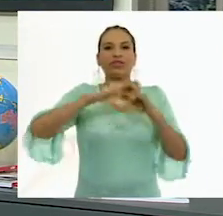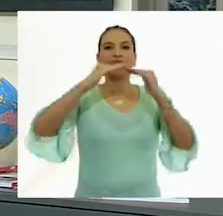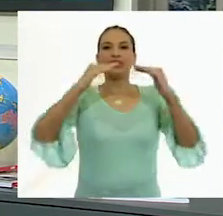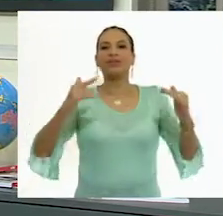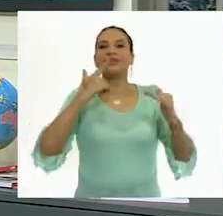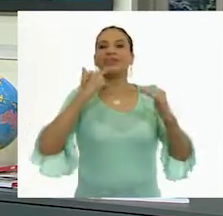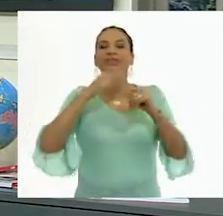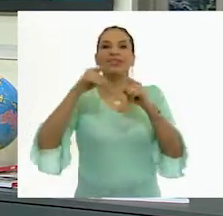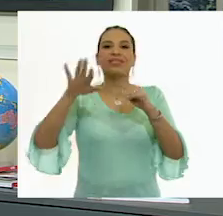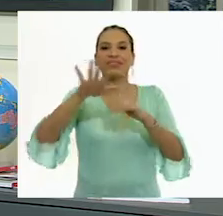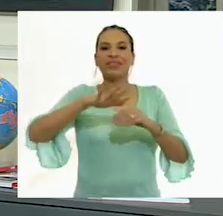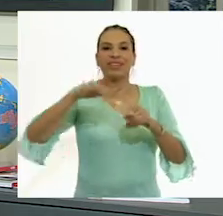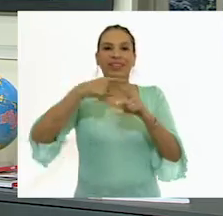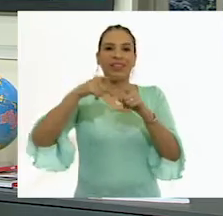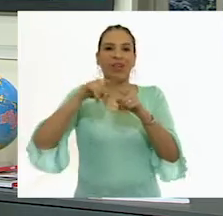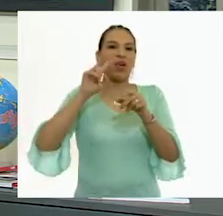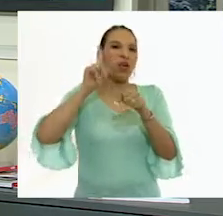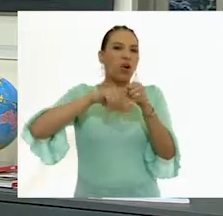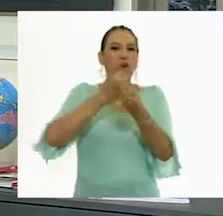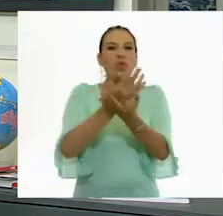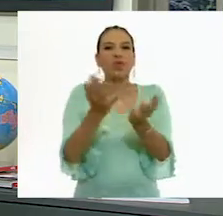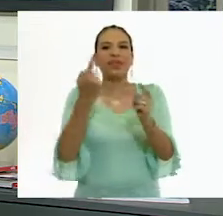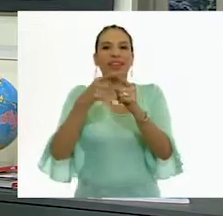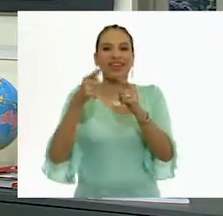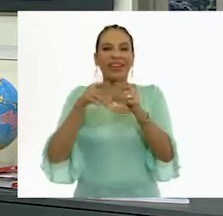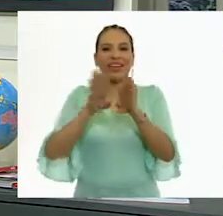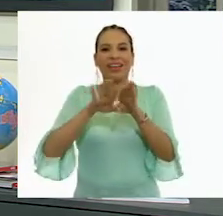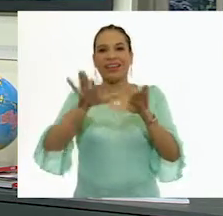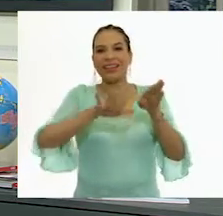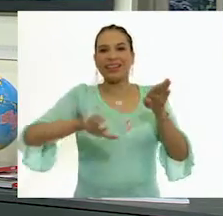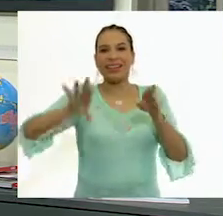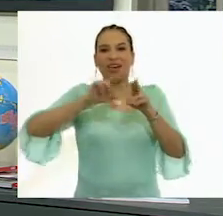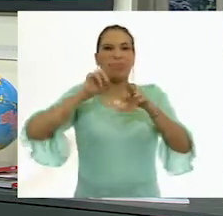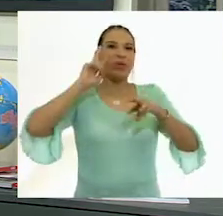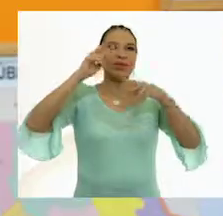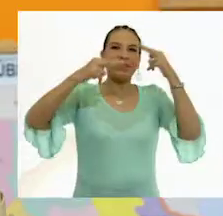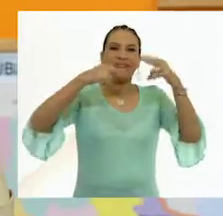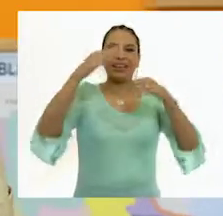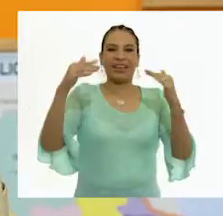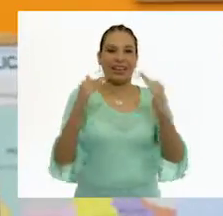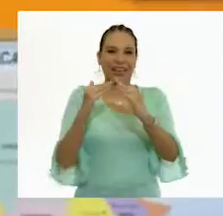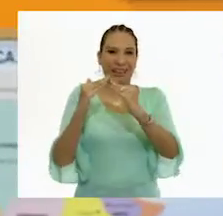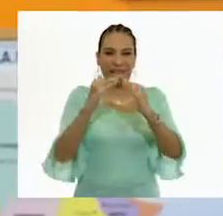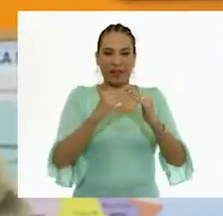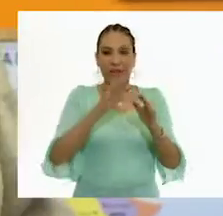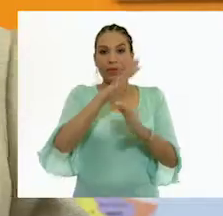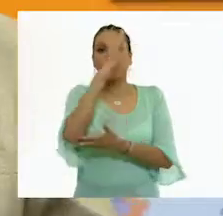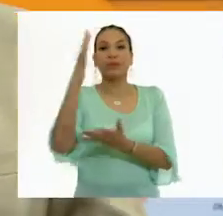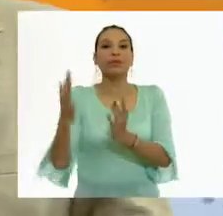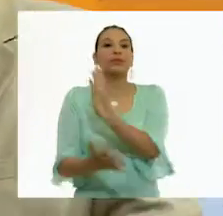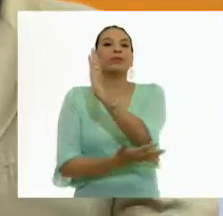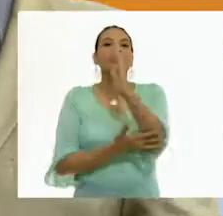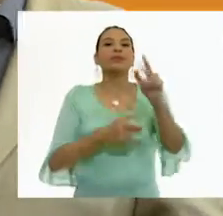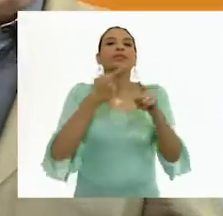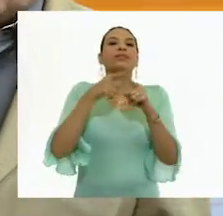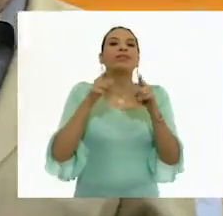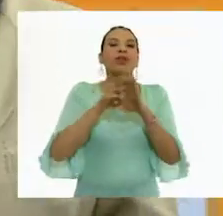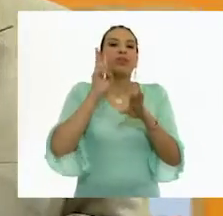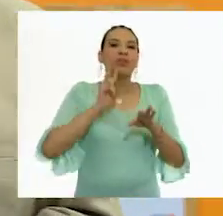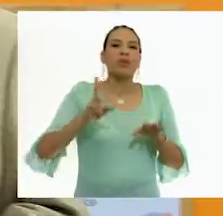y fachadas multicolores, escondidas tras la densa niebla del lugar. Los parajes salidos de ensueño y